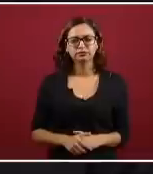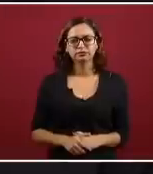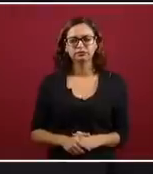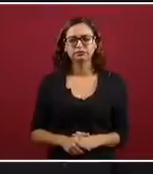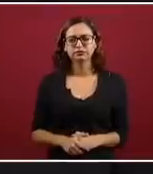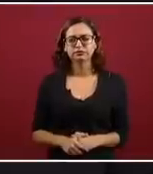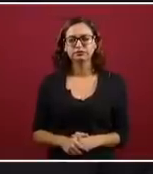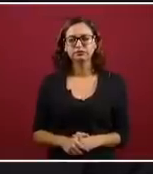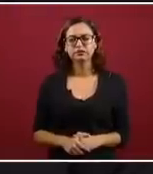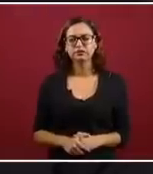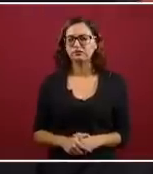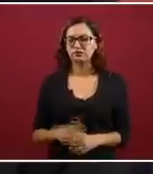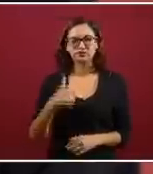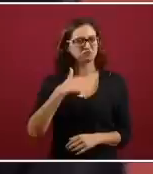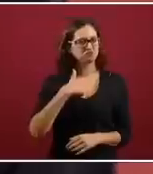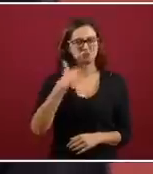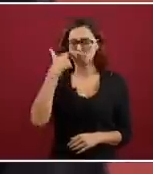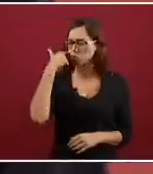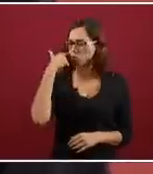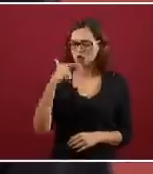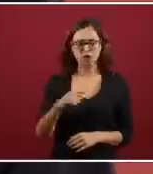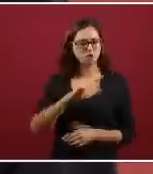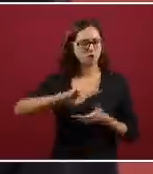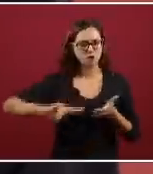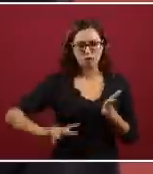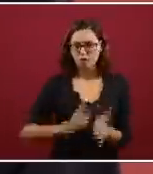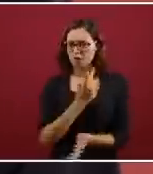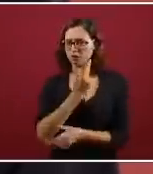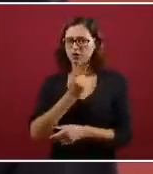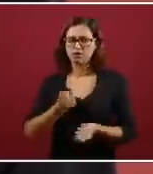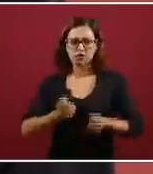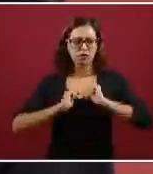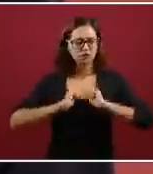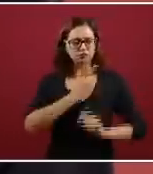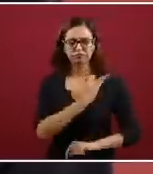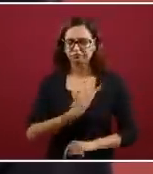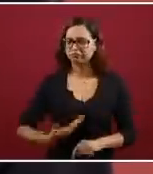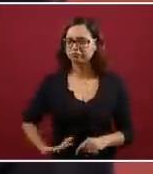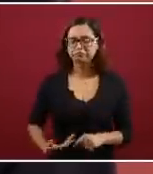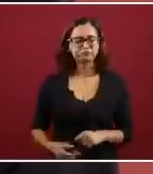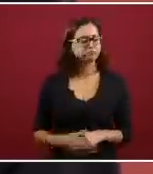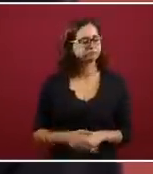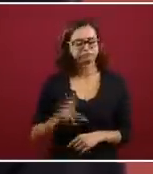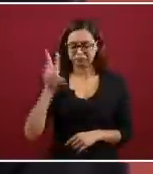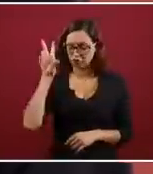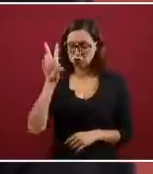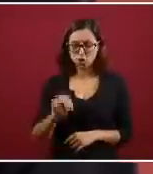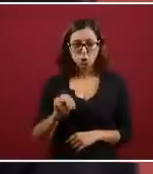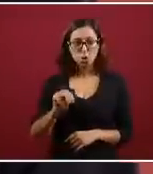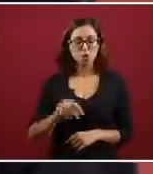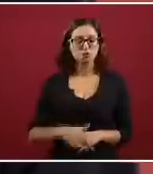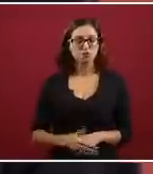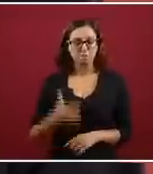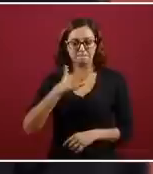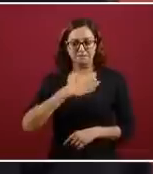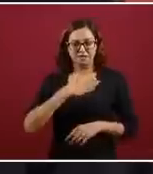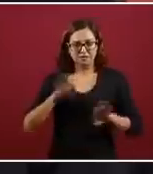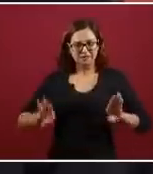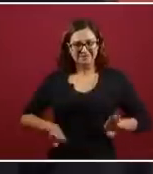No tengo esa intención, no me voy a reelegir, es un asunto de